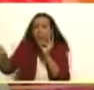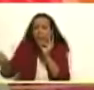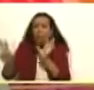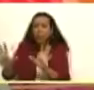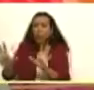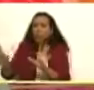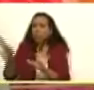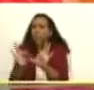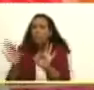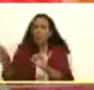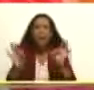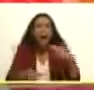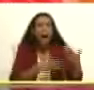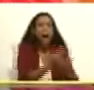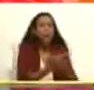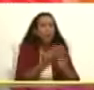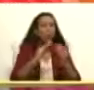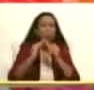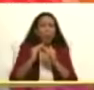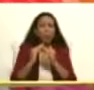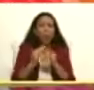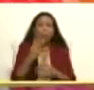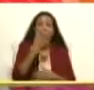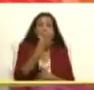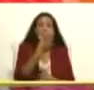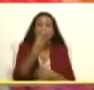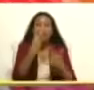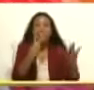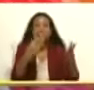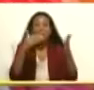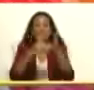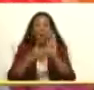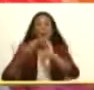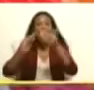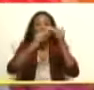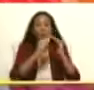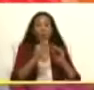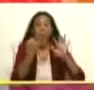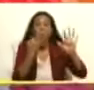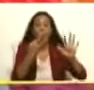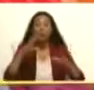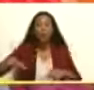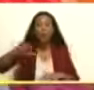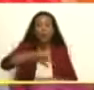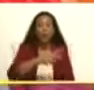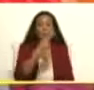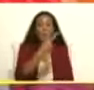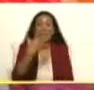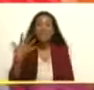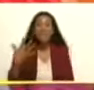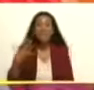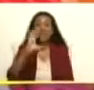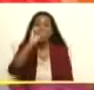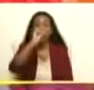de milicia hasta la comunidad. Son 47.000 comunidades, 8 regiones, 25 SODI,